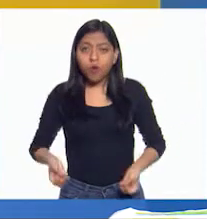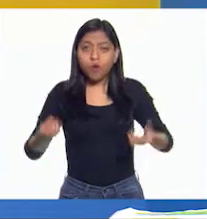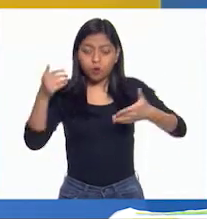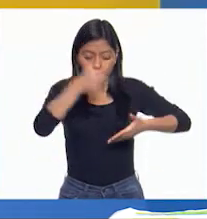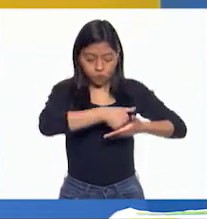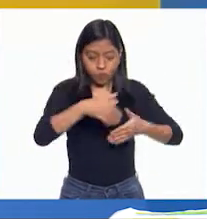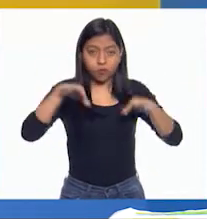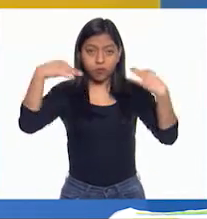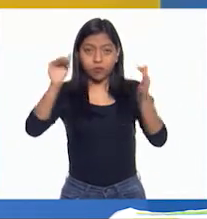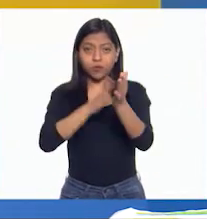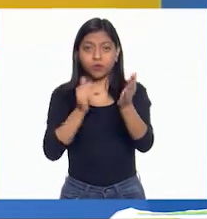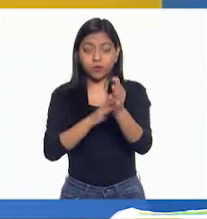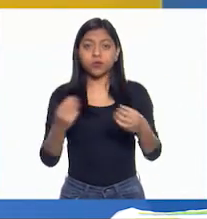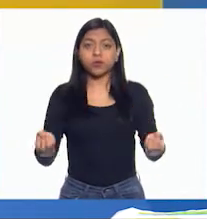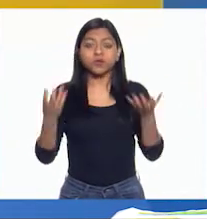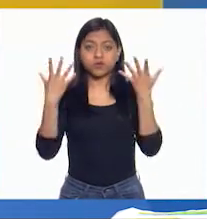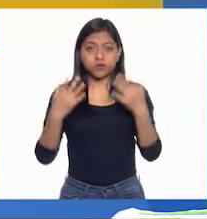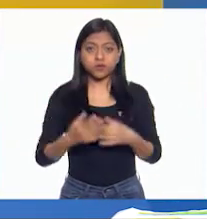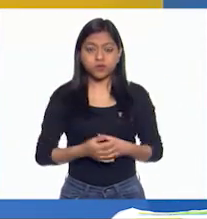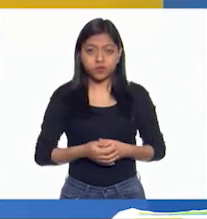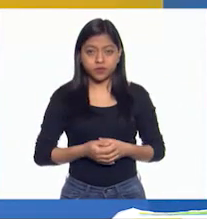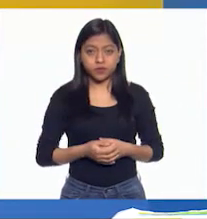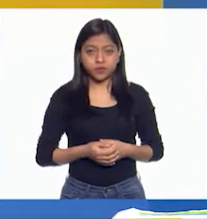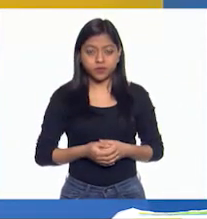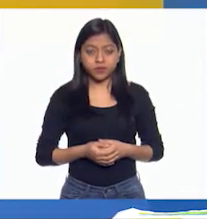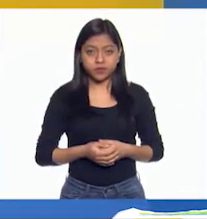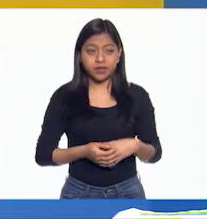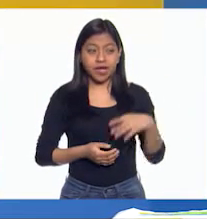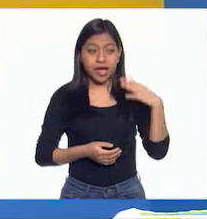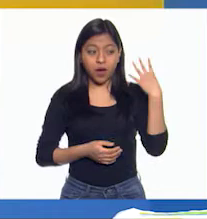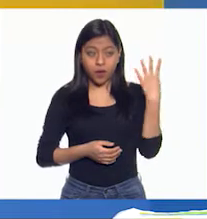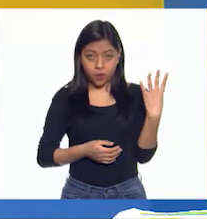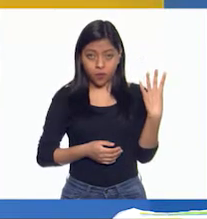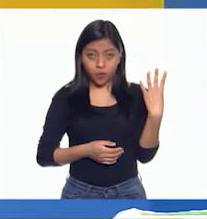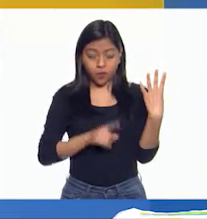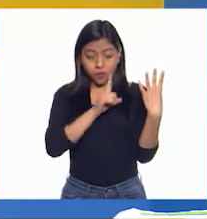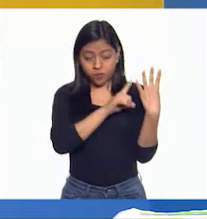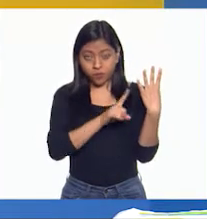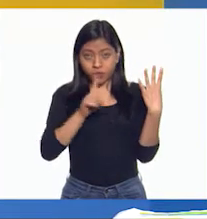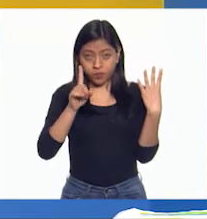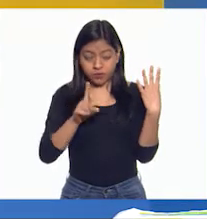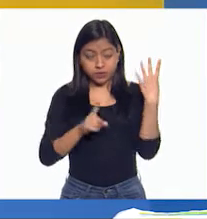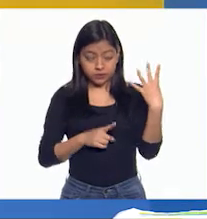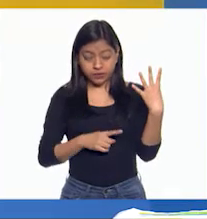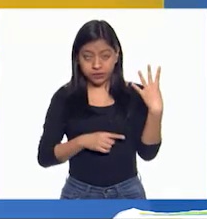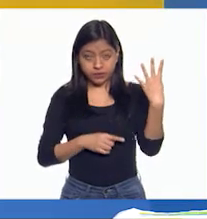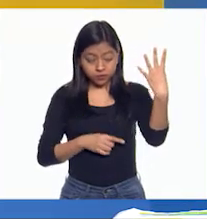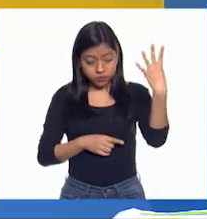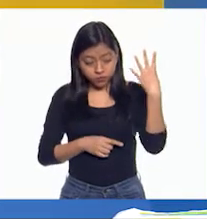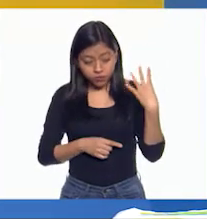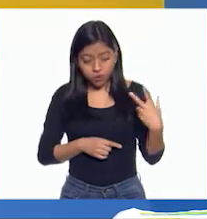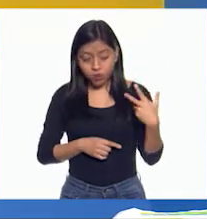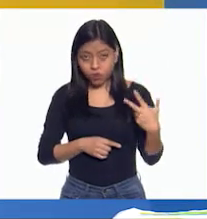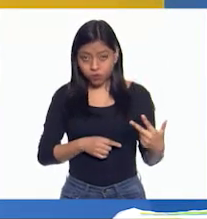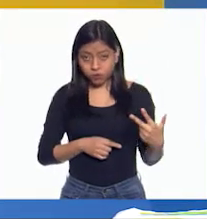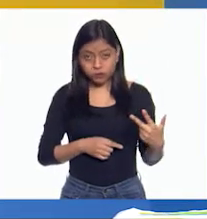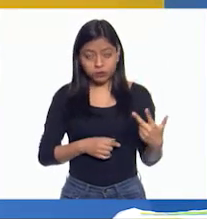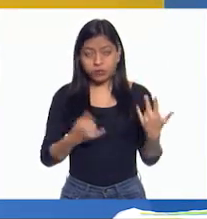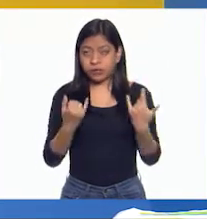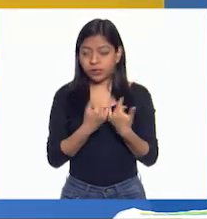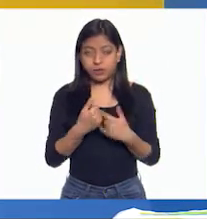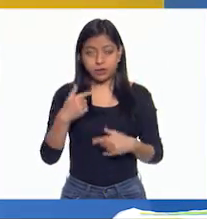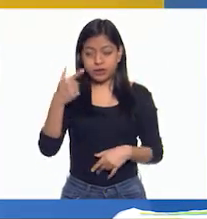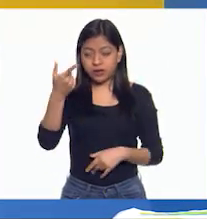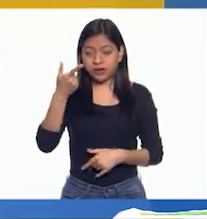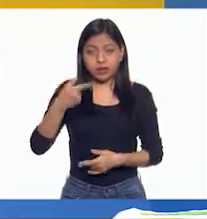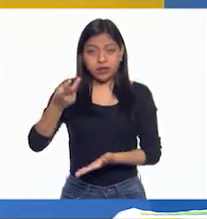caso sería el doble de 4, que son 8. Tenemos también que hacer el doble de las hojas, que era lo que estaba